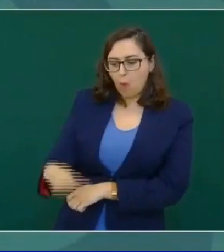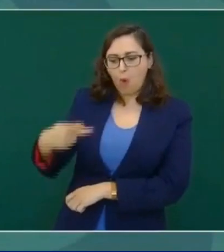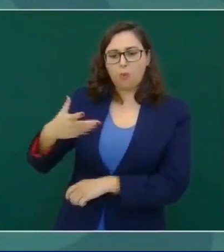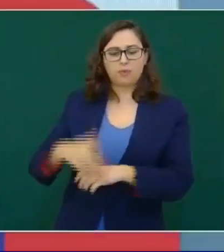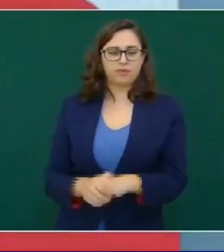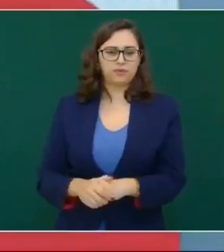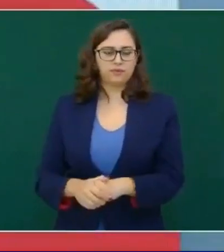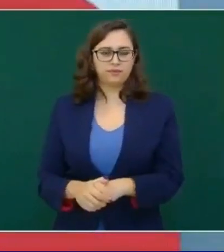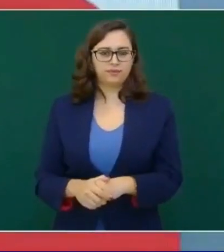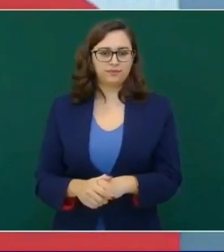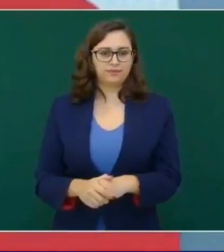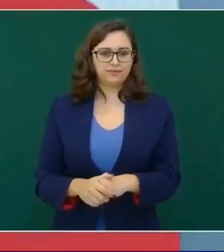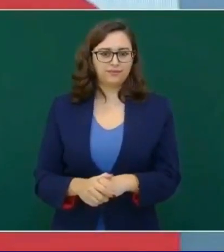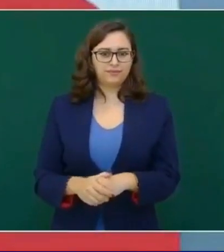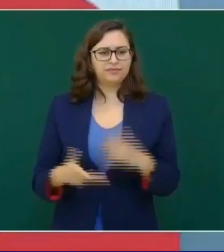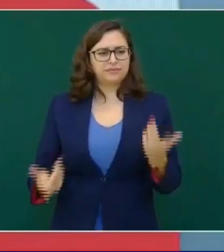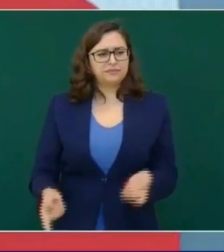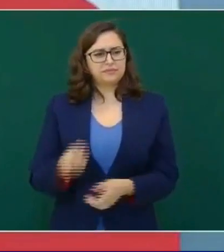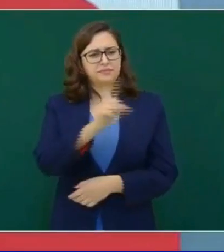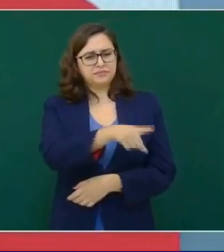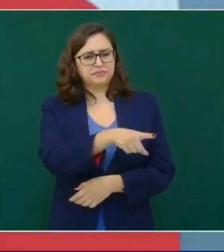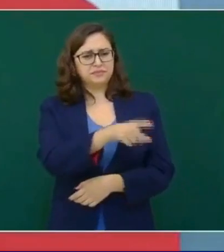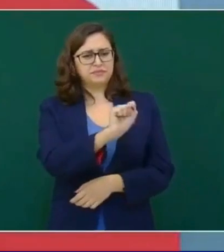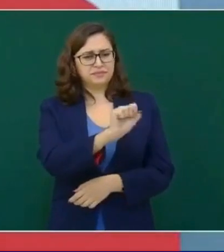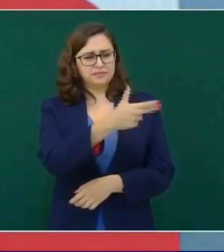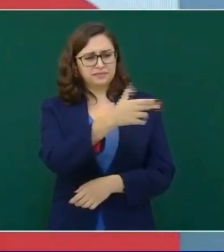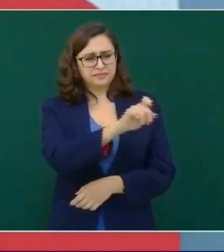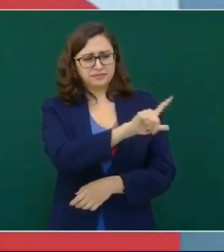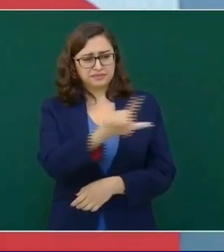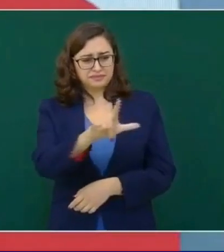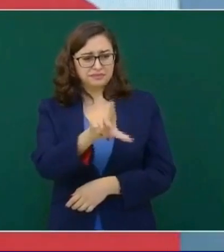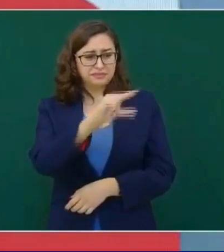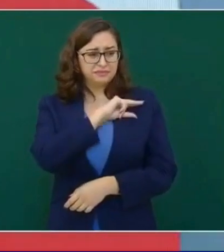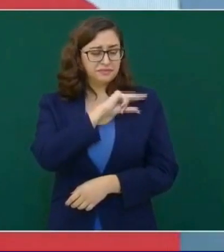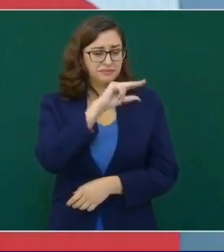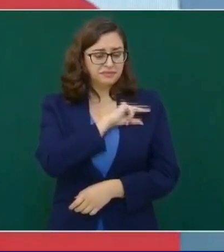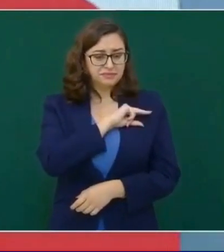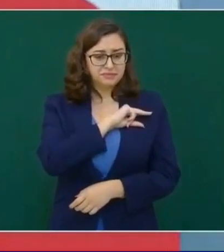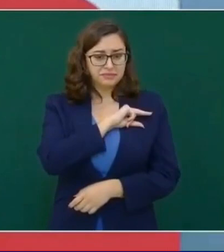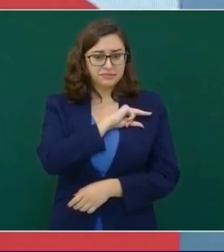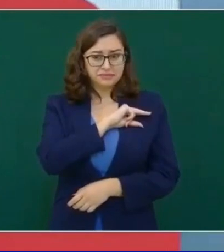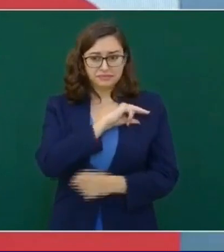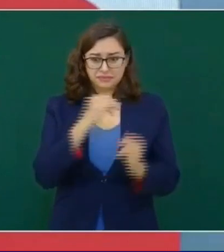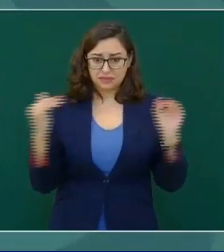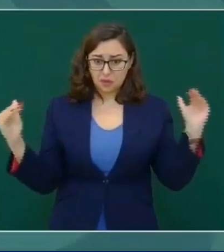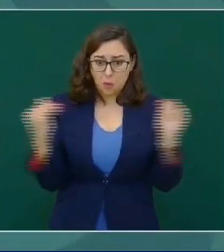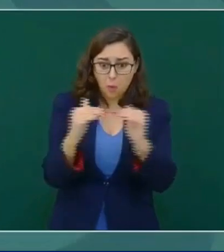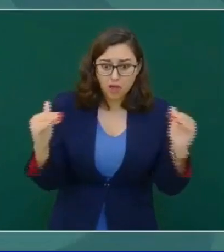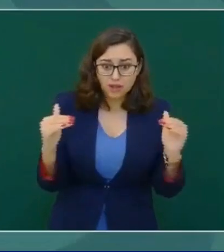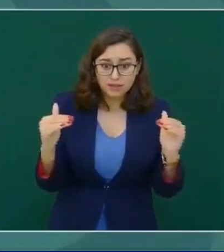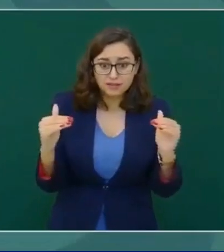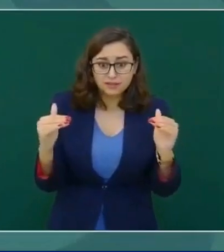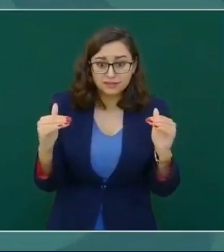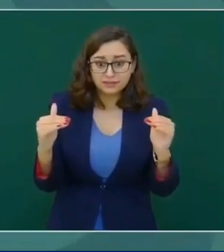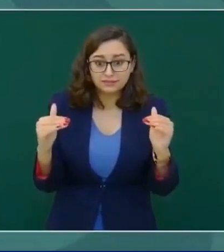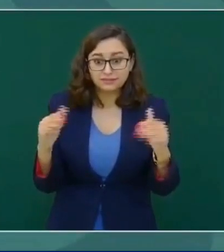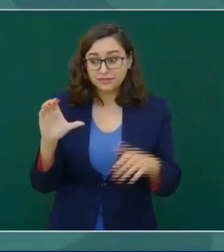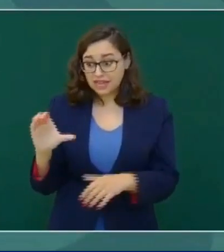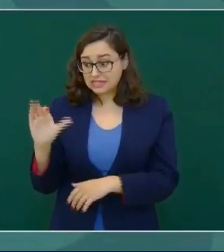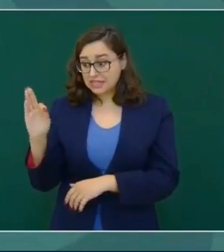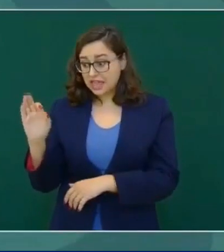el mismo trato que se le da a Shell. No se le puede dar el mismo trato a la Comisión Federal de